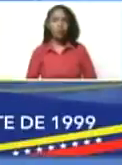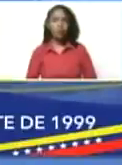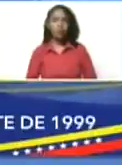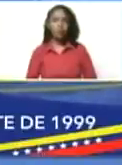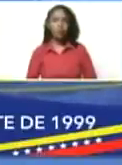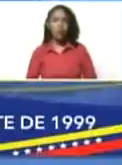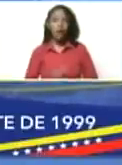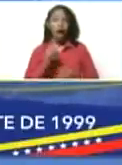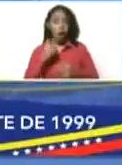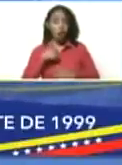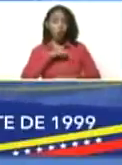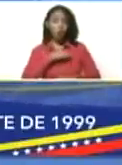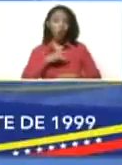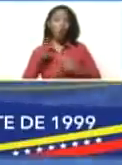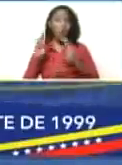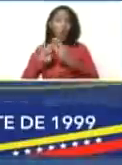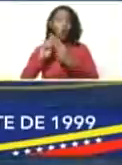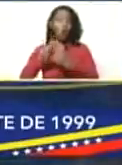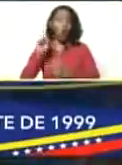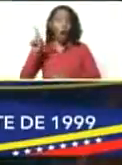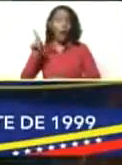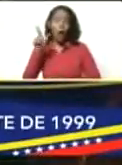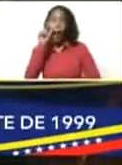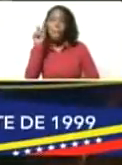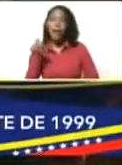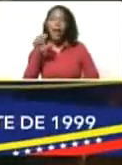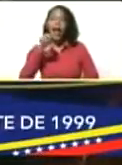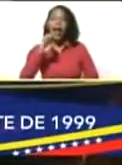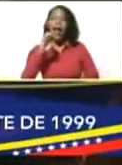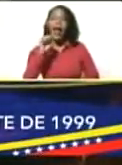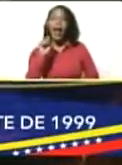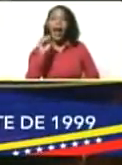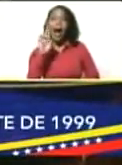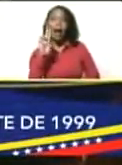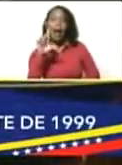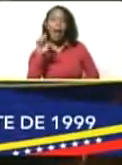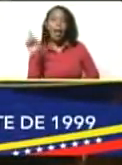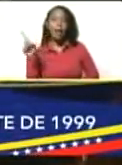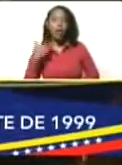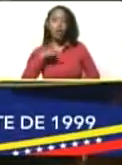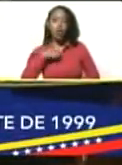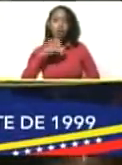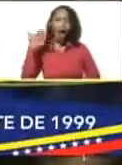Ahí conocimos a Earle. Nosotros, los más muchachos,